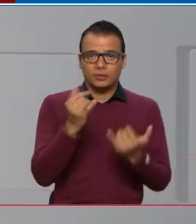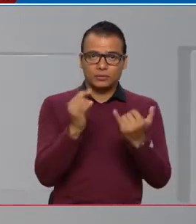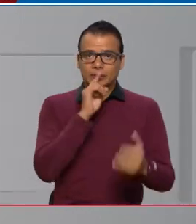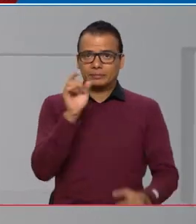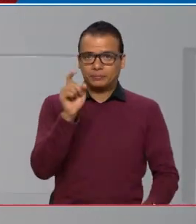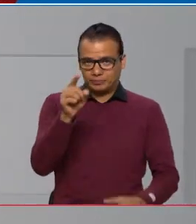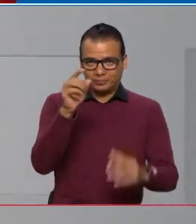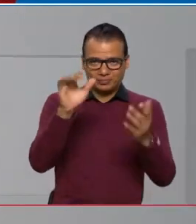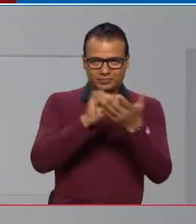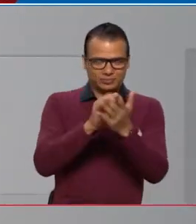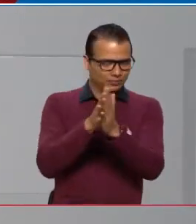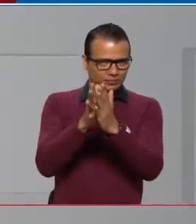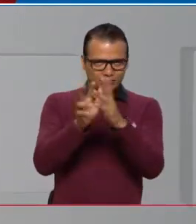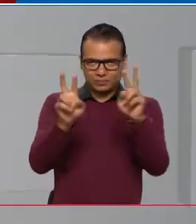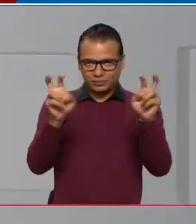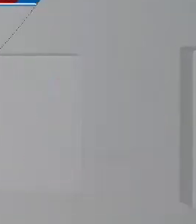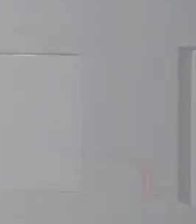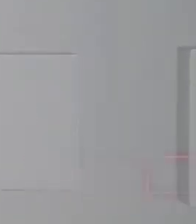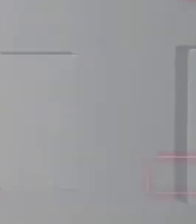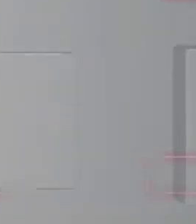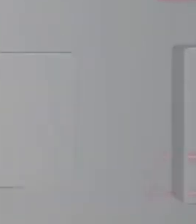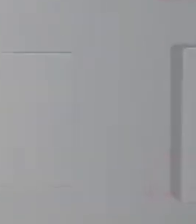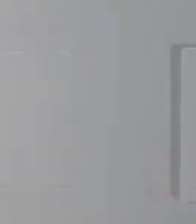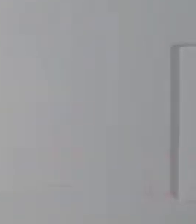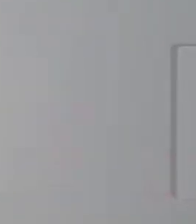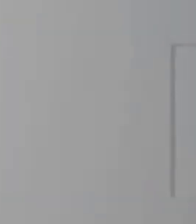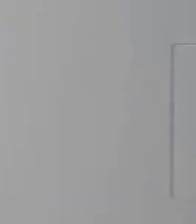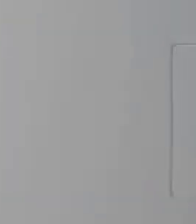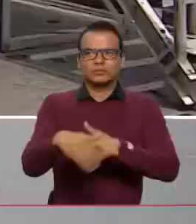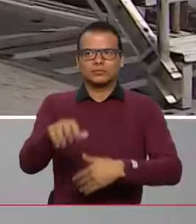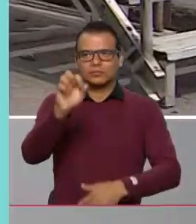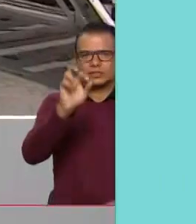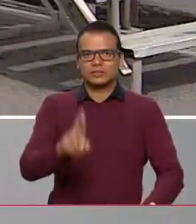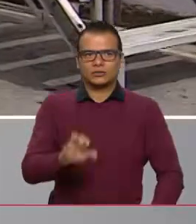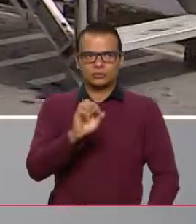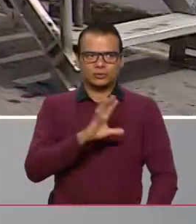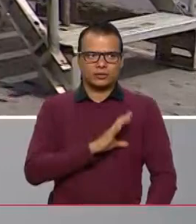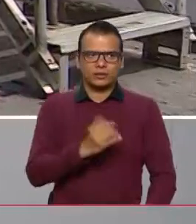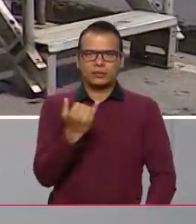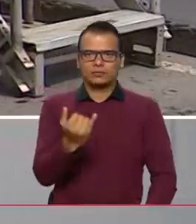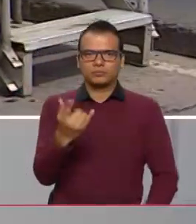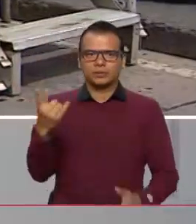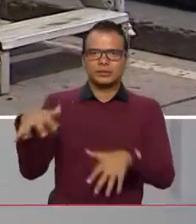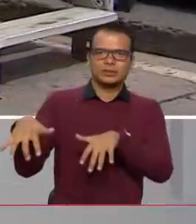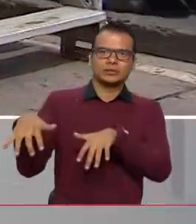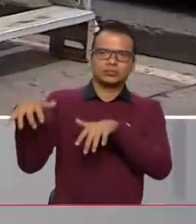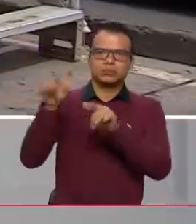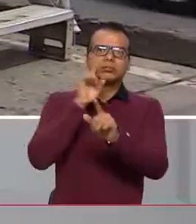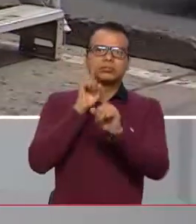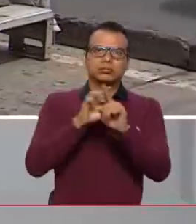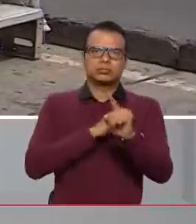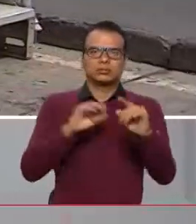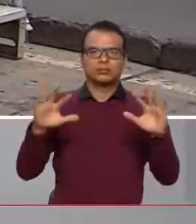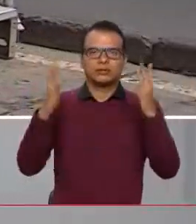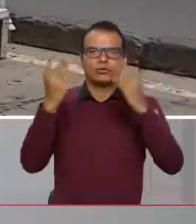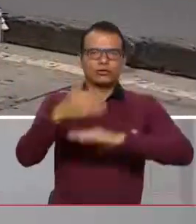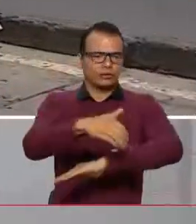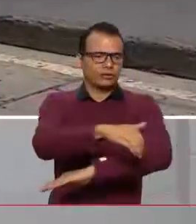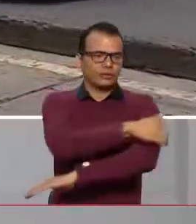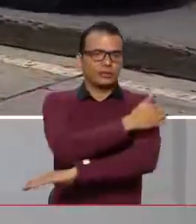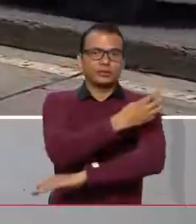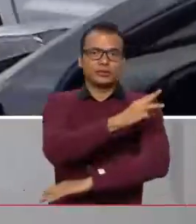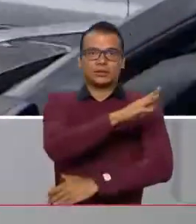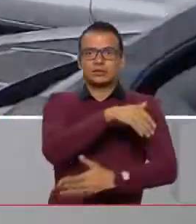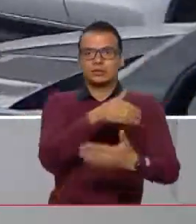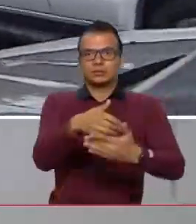No para la polémica por la instalación de las graderías sobre la autopista suroriental de Cali, entre calles 13 y carrera 39